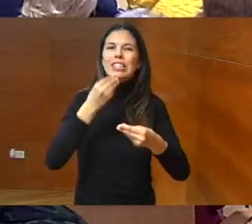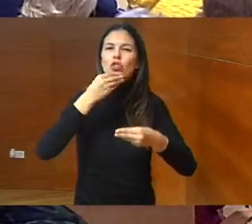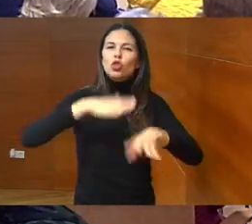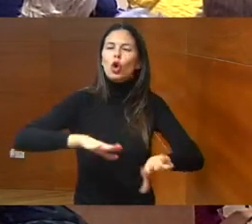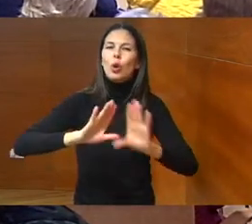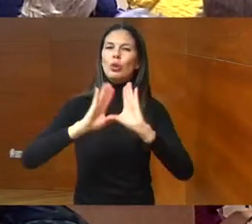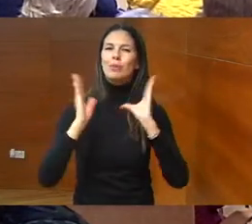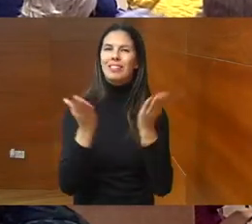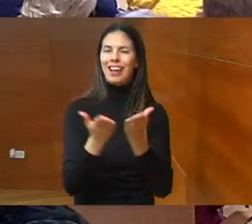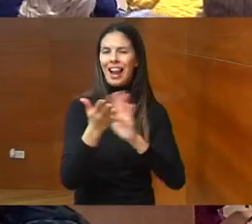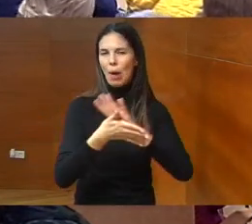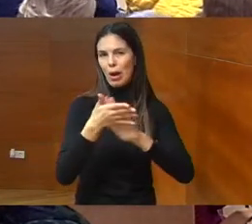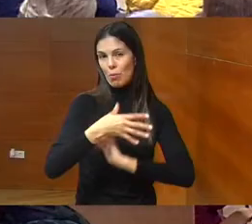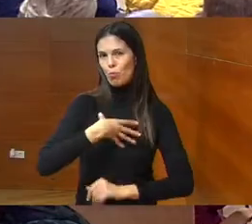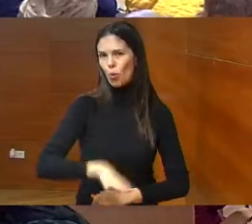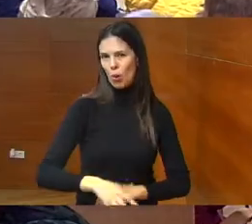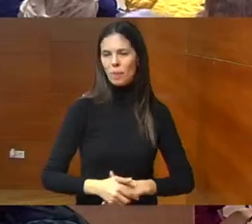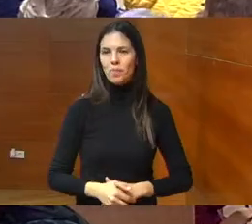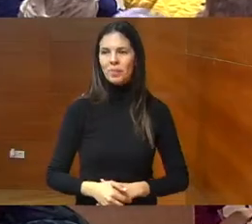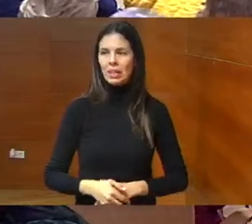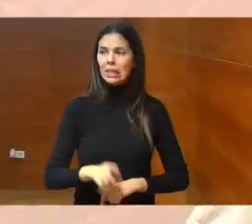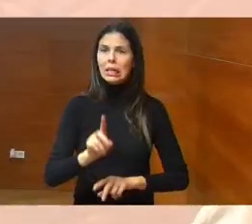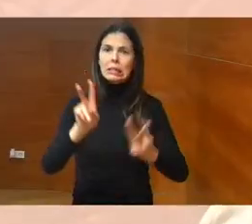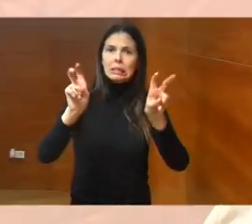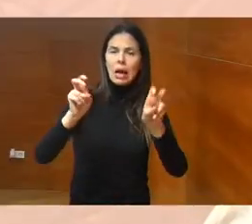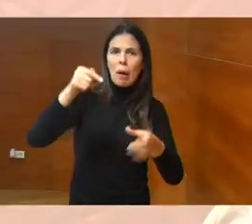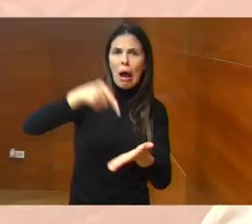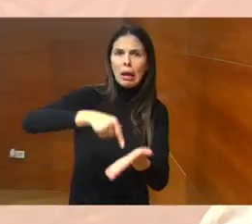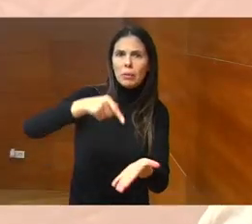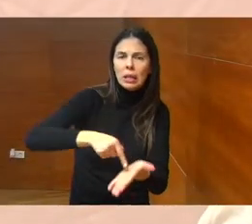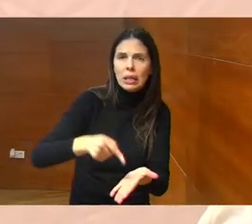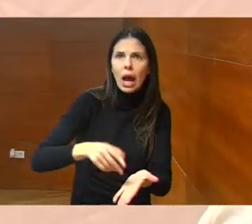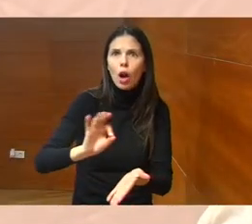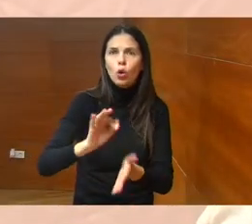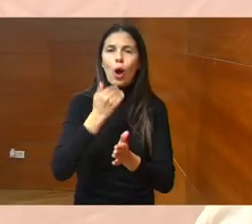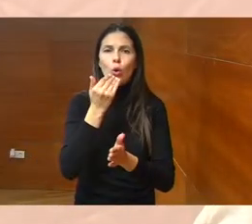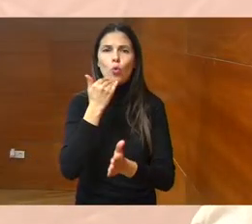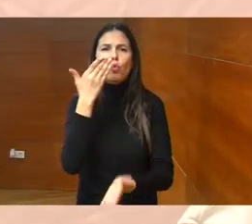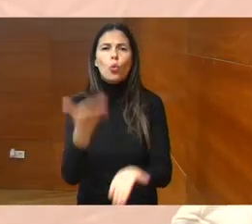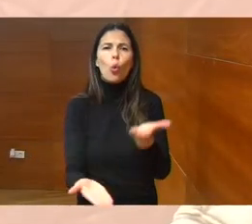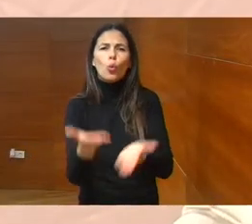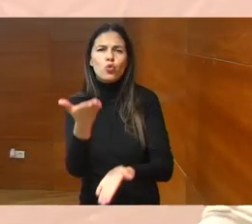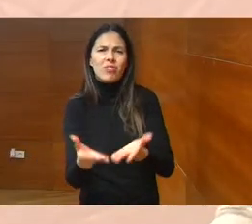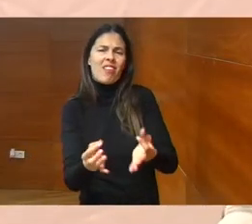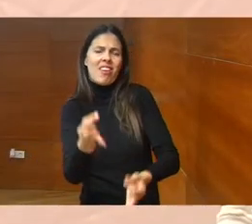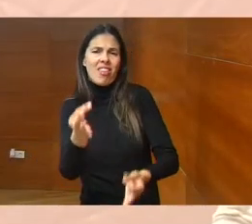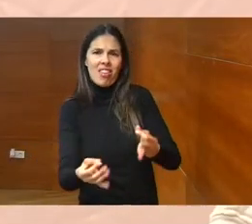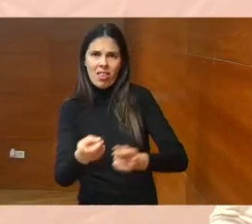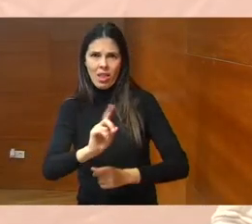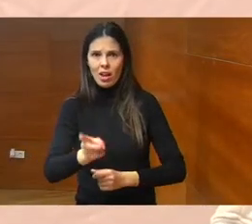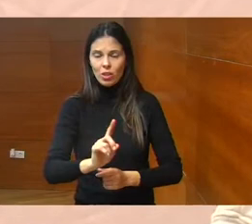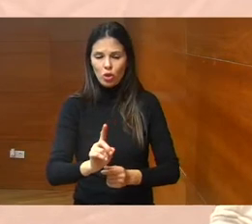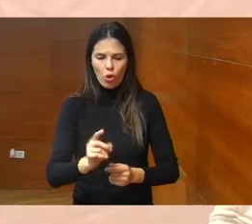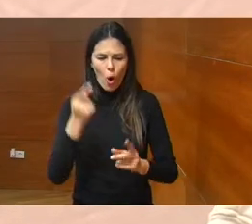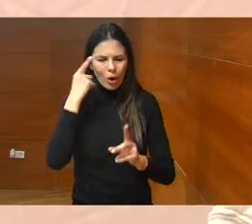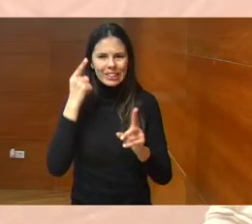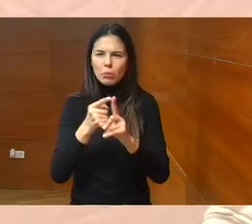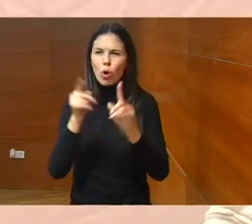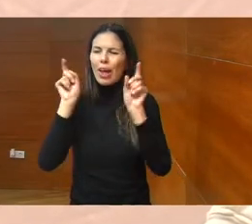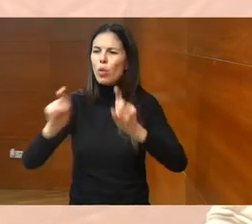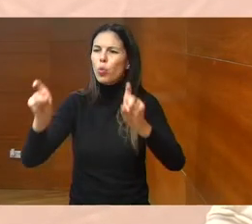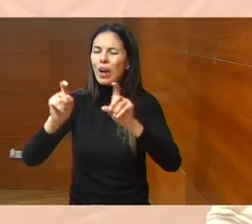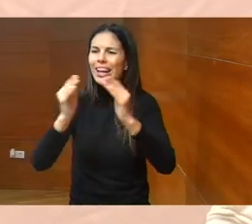no soy una cuestión de reivindicar y una cuestión de sus tizas sino que se trata sobre todo de educar e